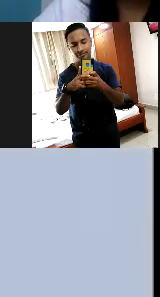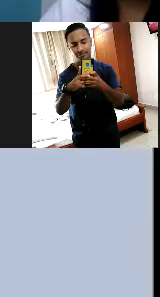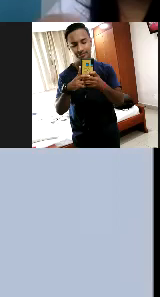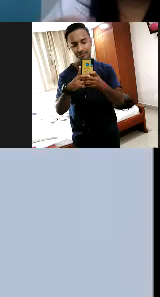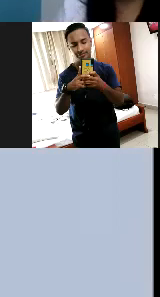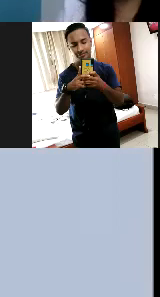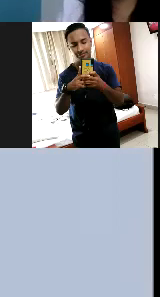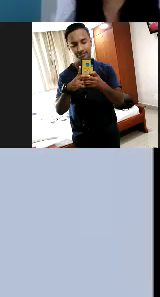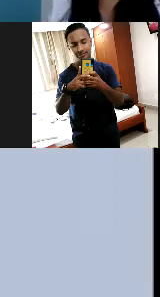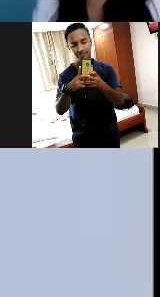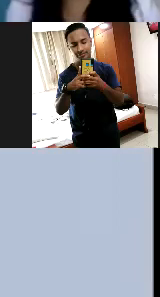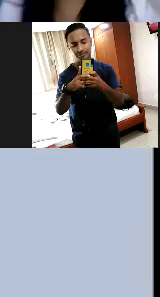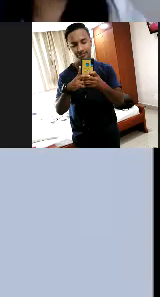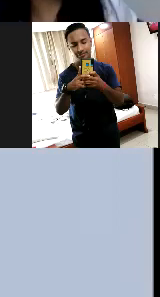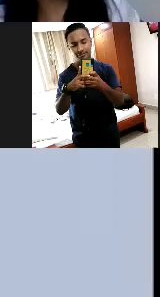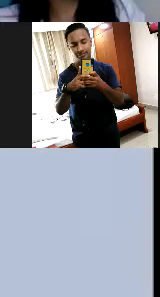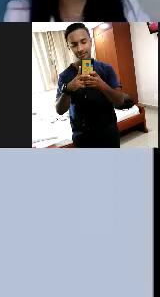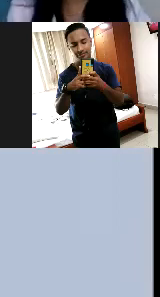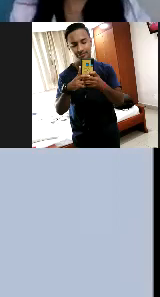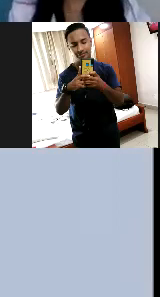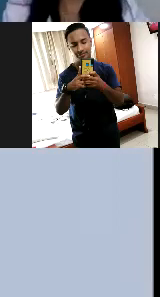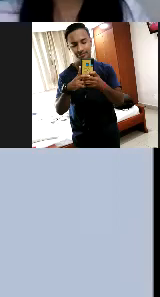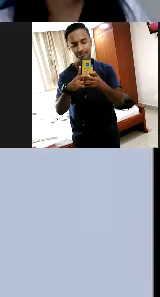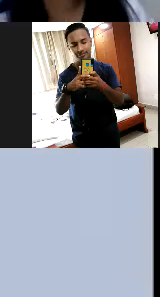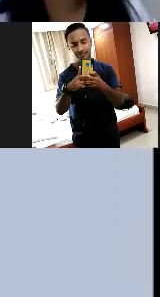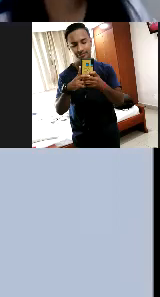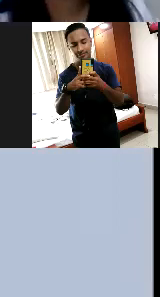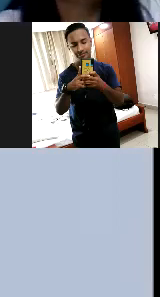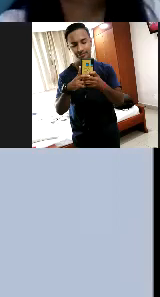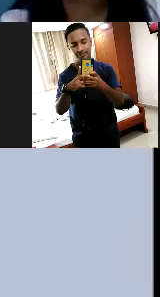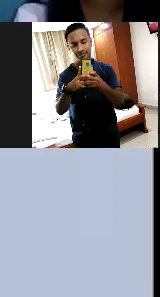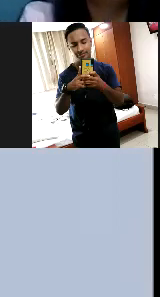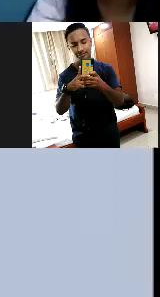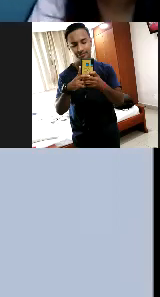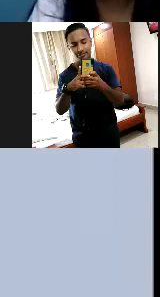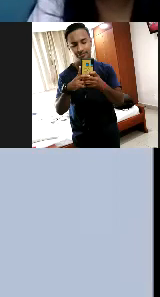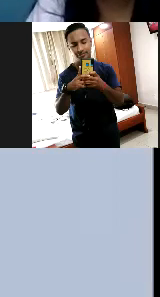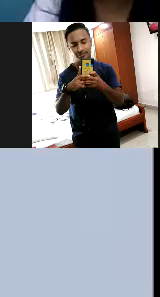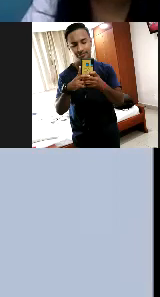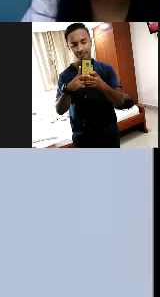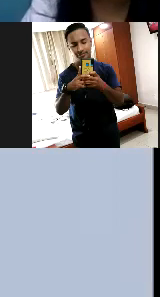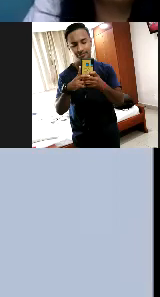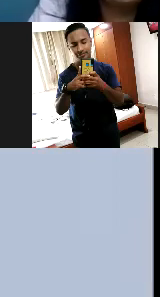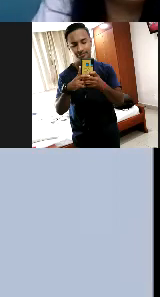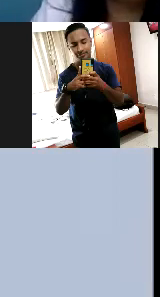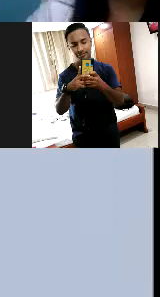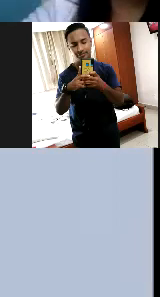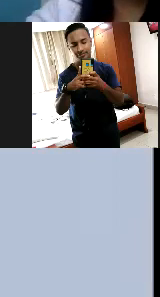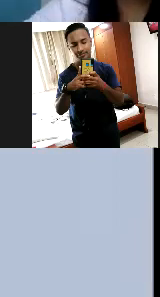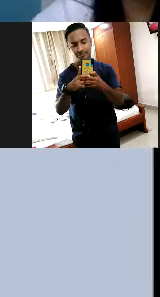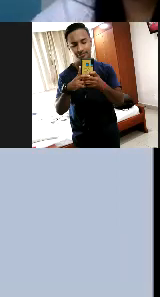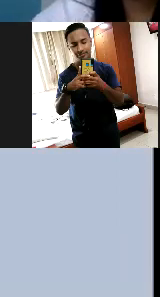En el caso de un paciente nuevo, nosotros debemos valorar en qué condiciones viene el paciente,